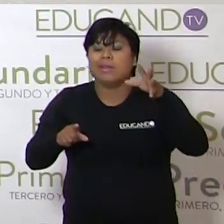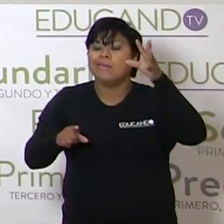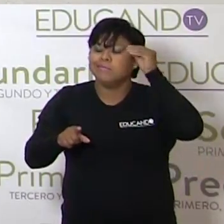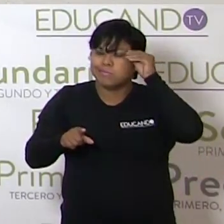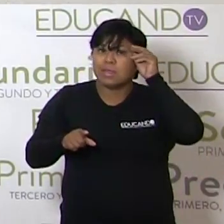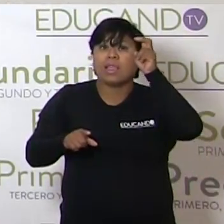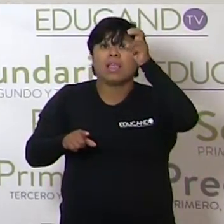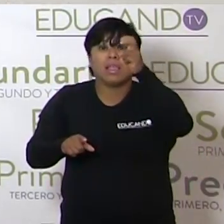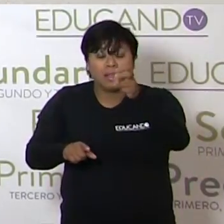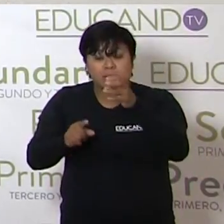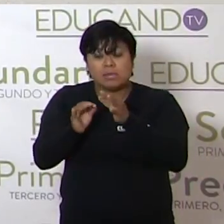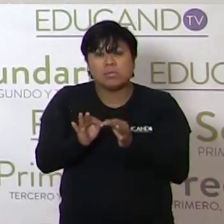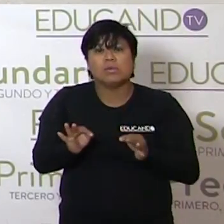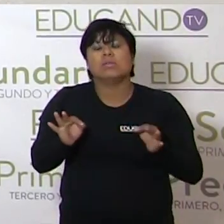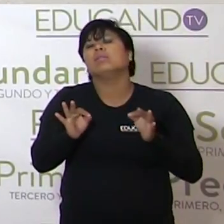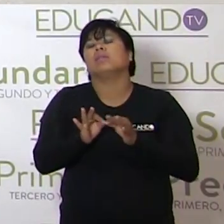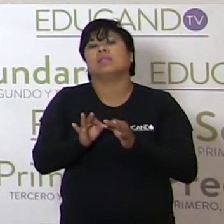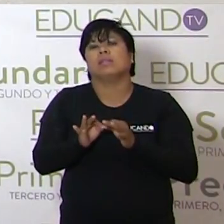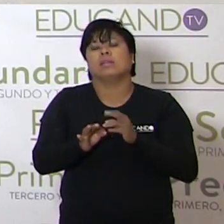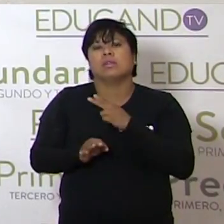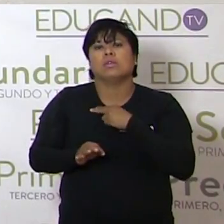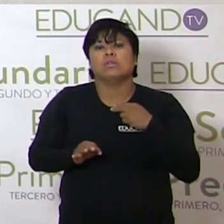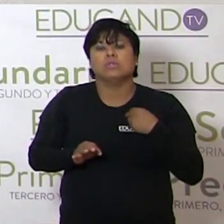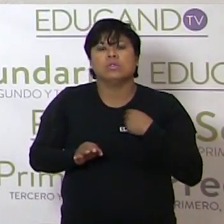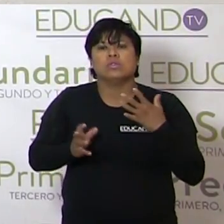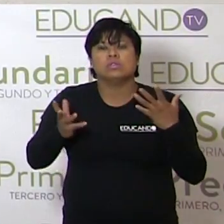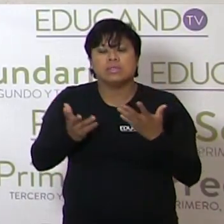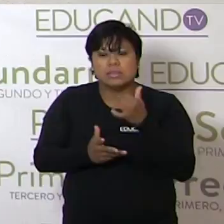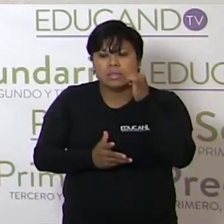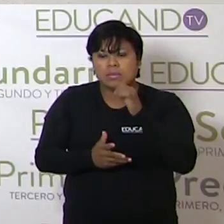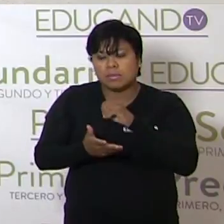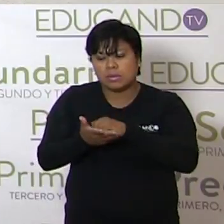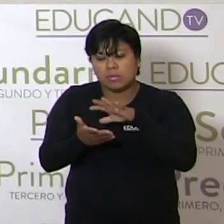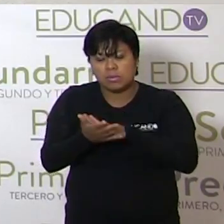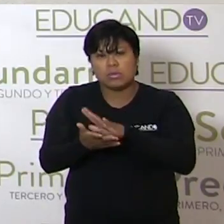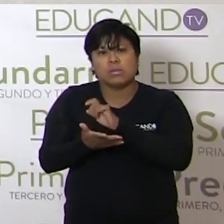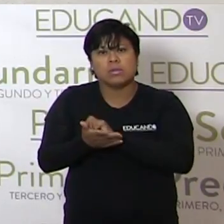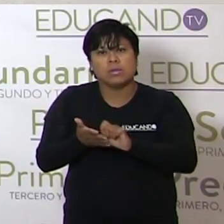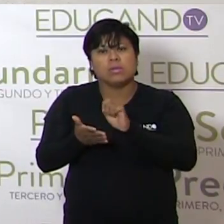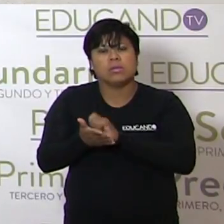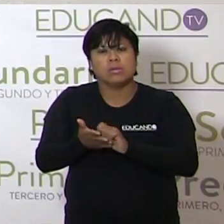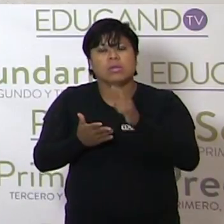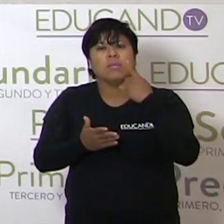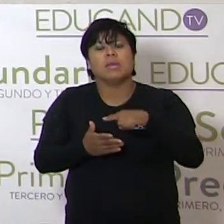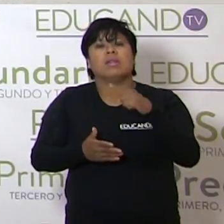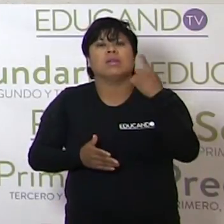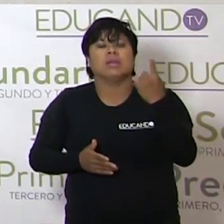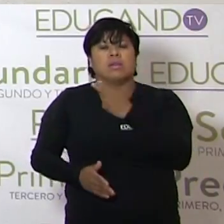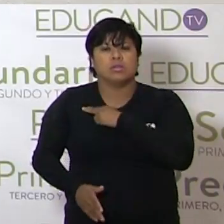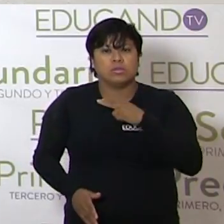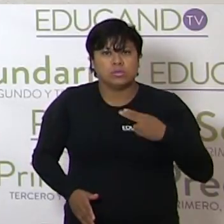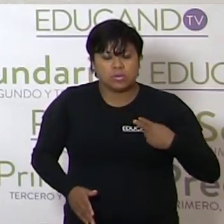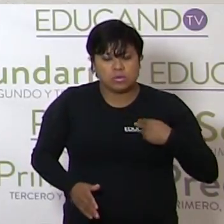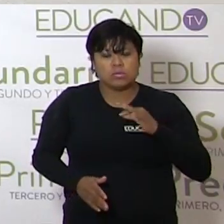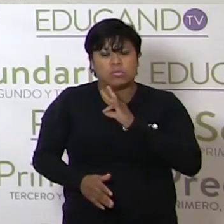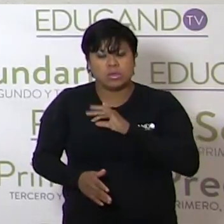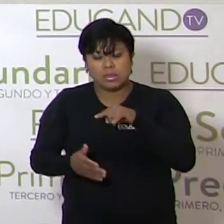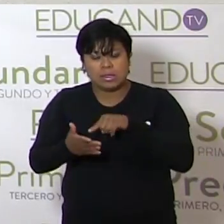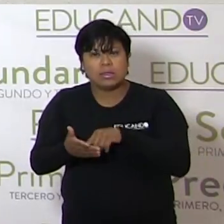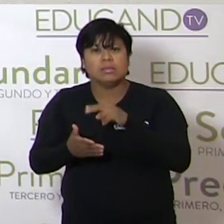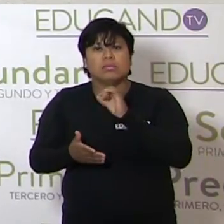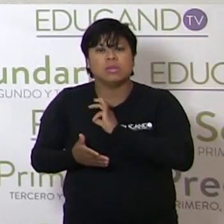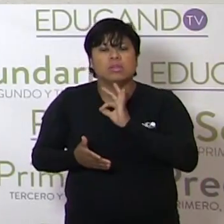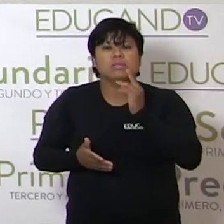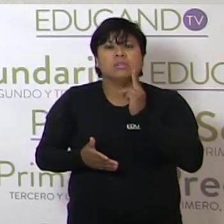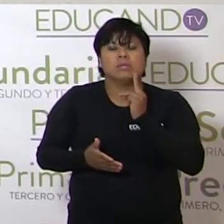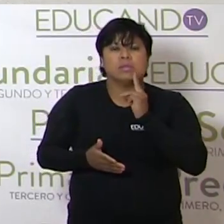niños y niñas, que estemos tomando apuntes en nuestros cuadernos para que también estos apuntes nos puedan servir